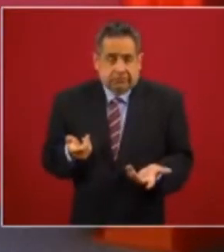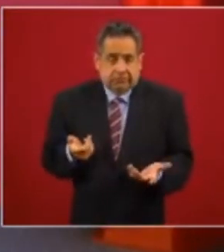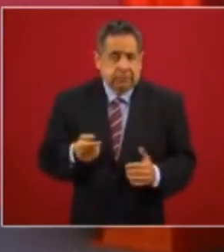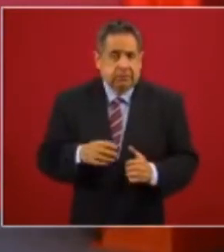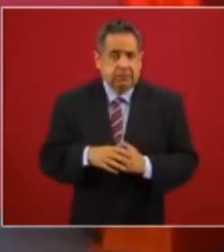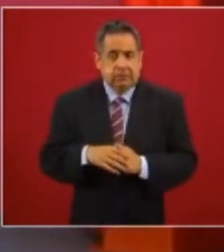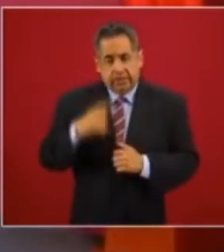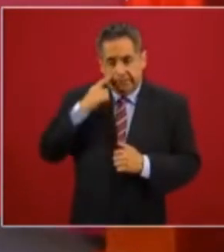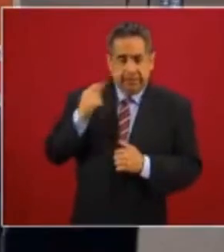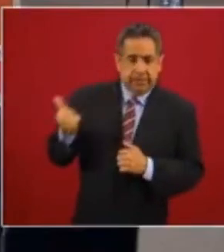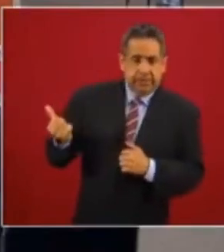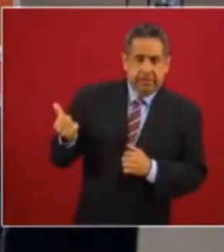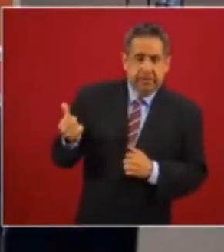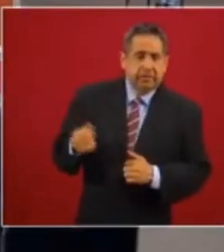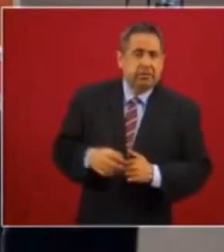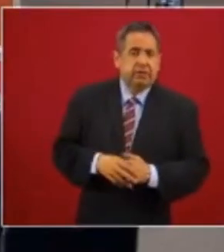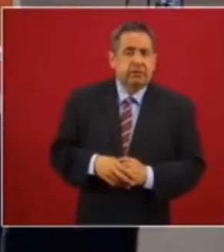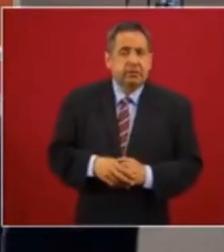Miren,